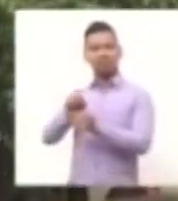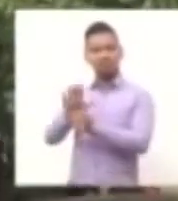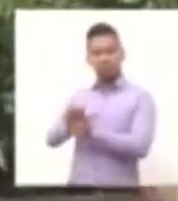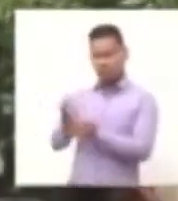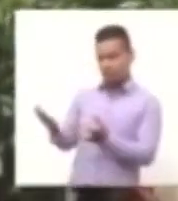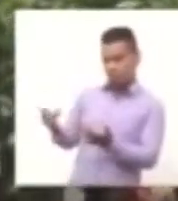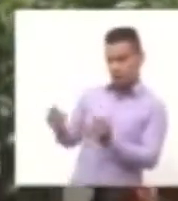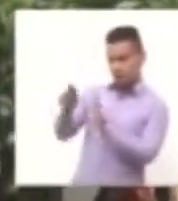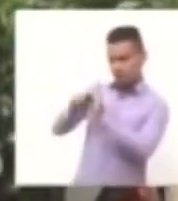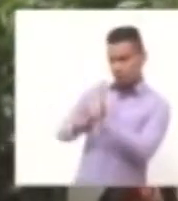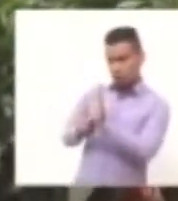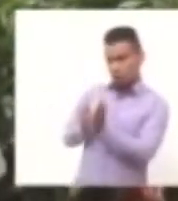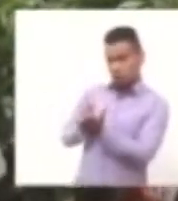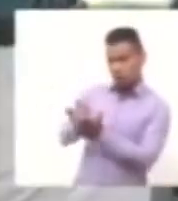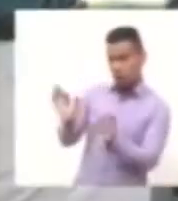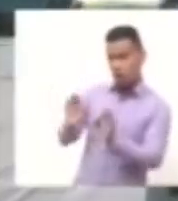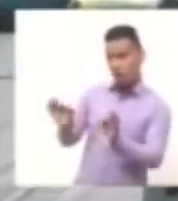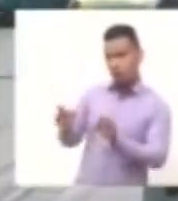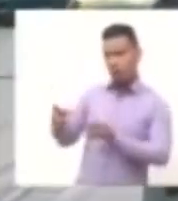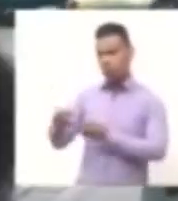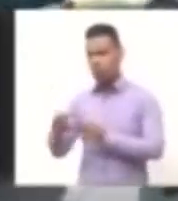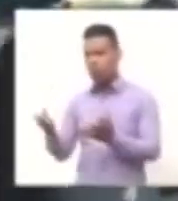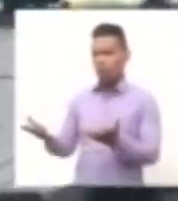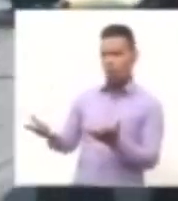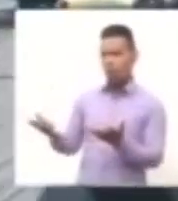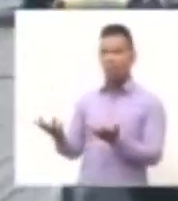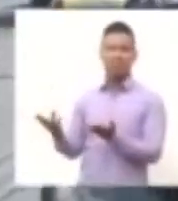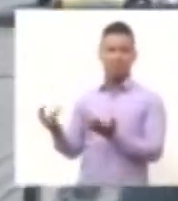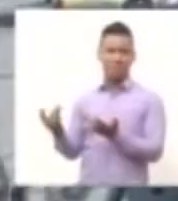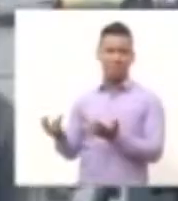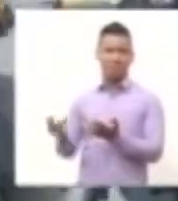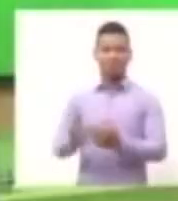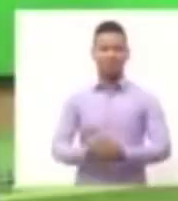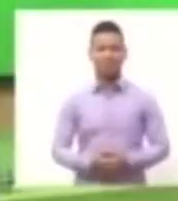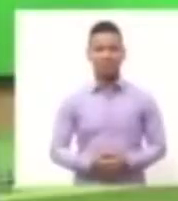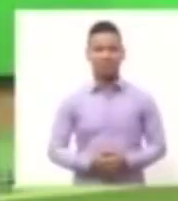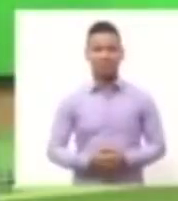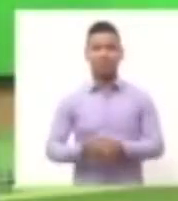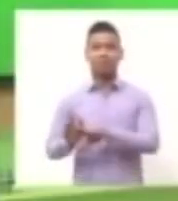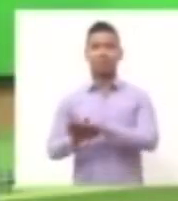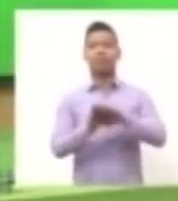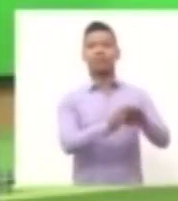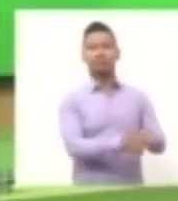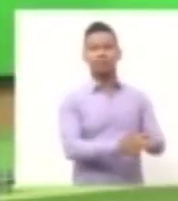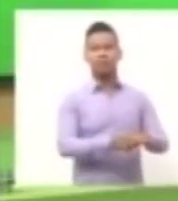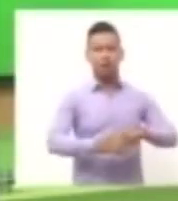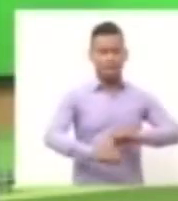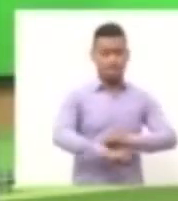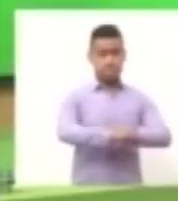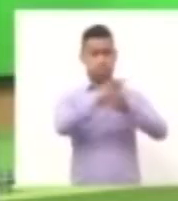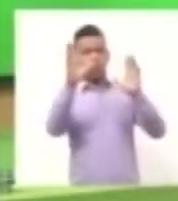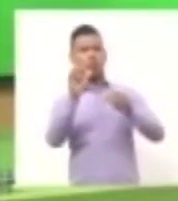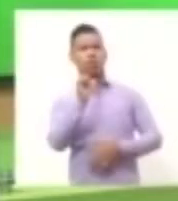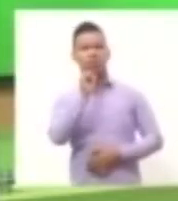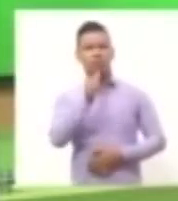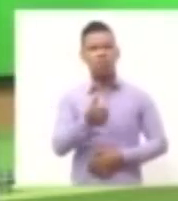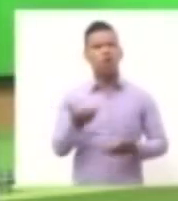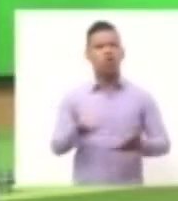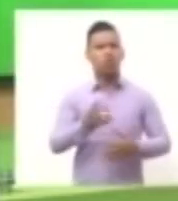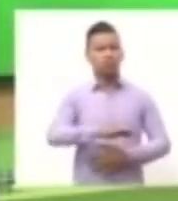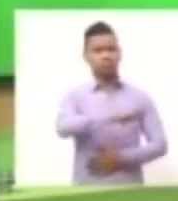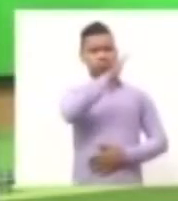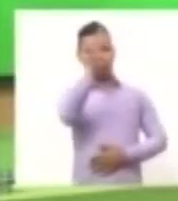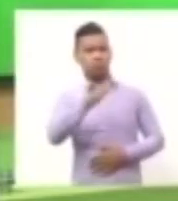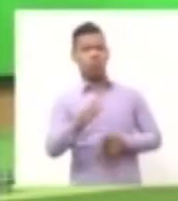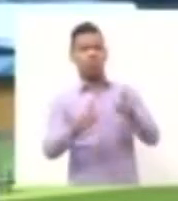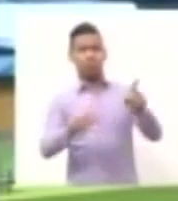si esta medida truncará el desarrollo sociocultural de los costeños. Armas y explosivos incautan batallón de alta montaña, gaula